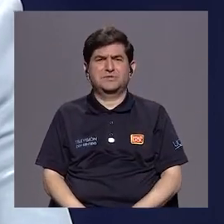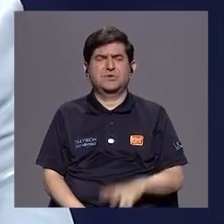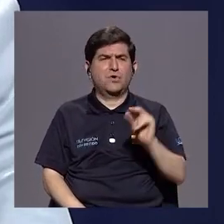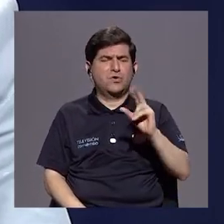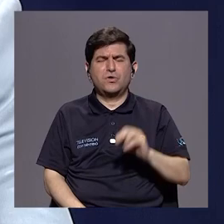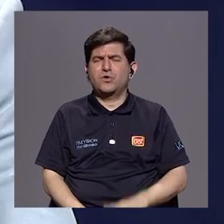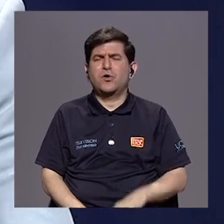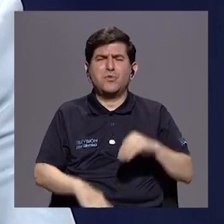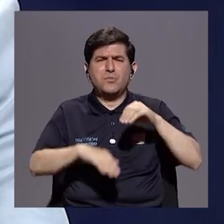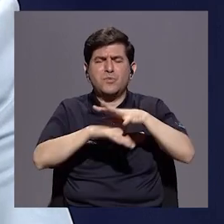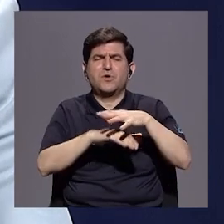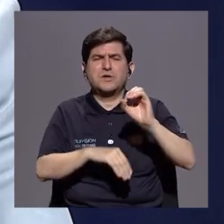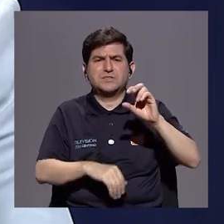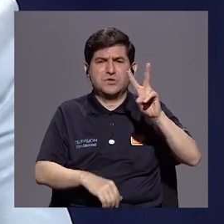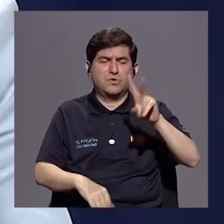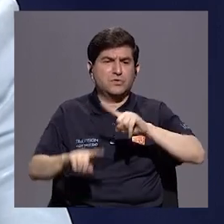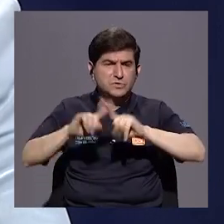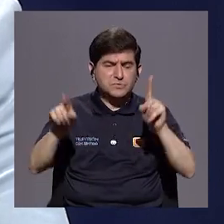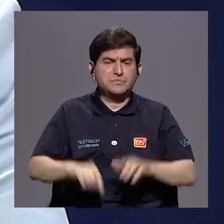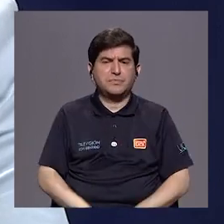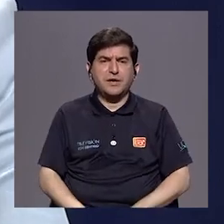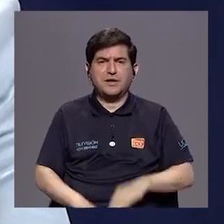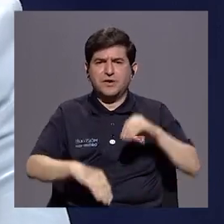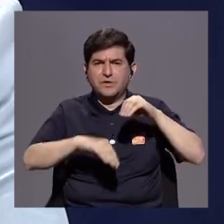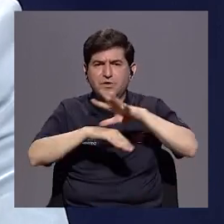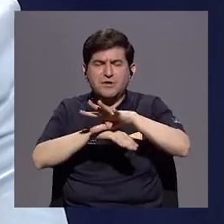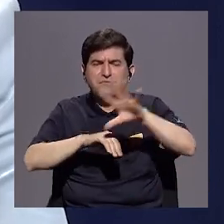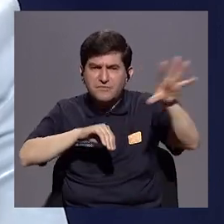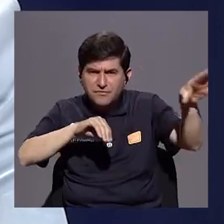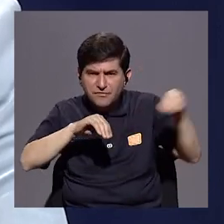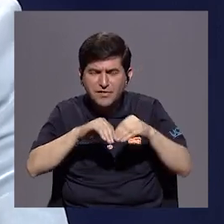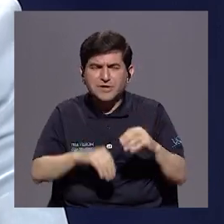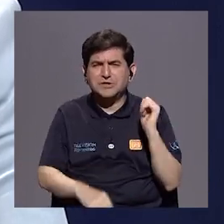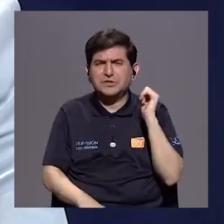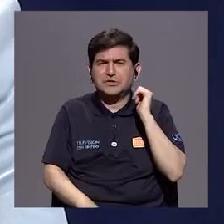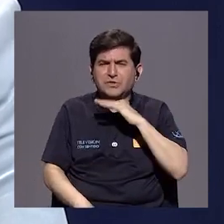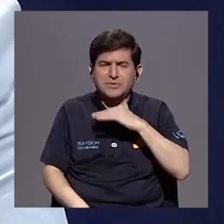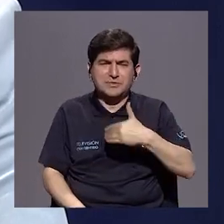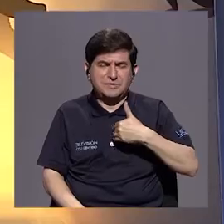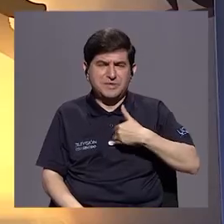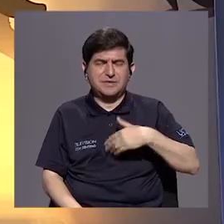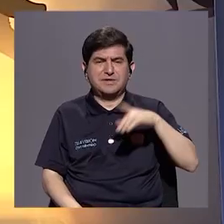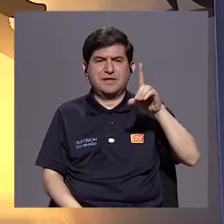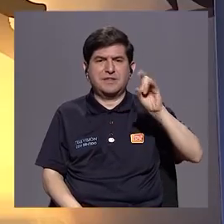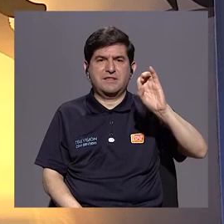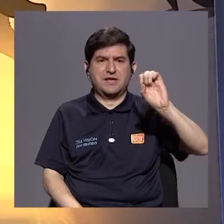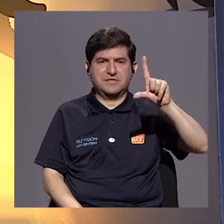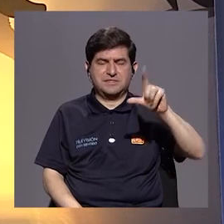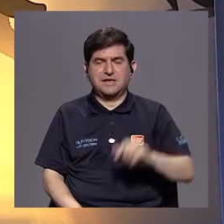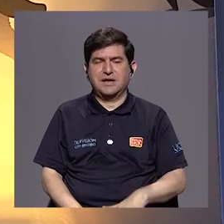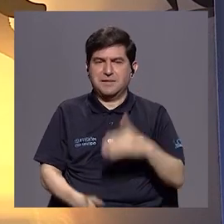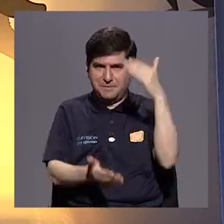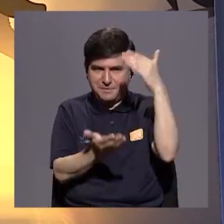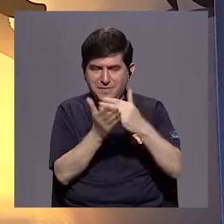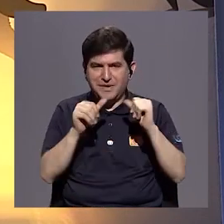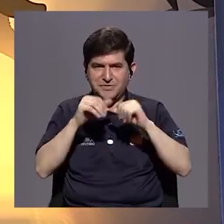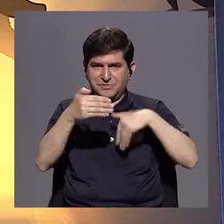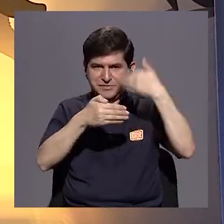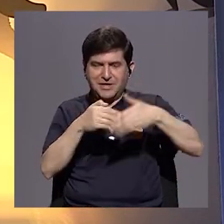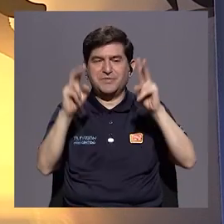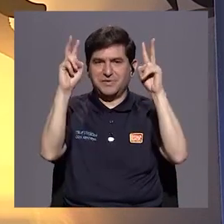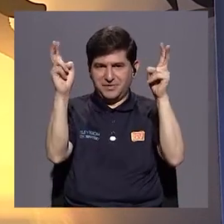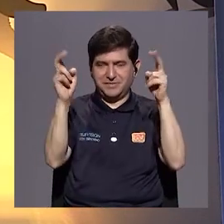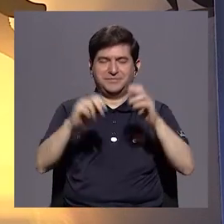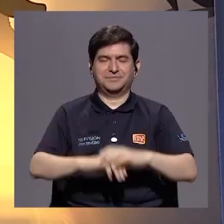por el efecto digamos adicional de los de los contaminantes del dice vamos a hacer un corte ahora y volvemos con el